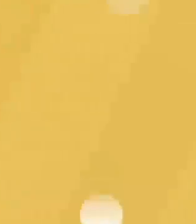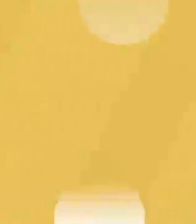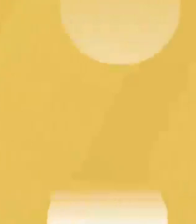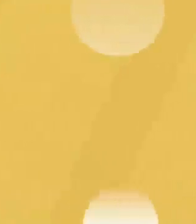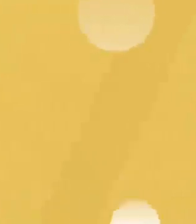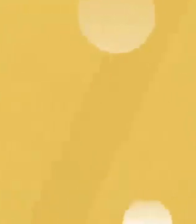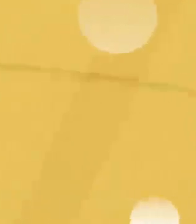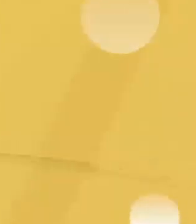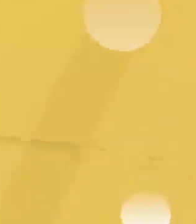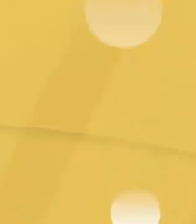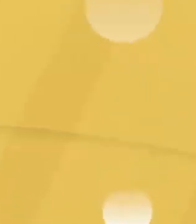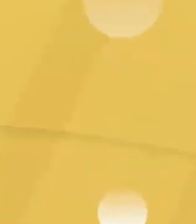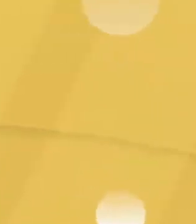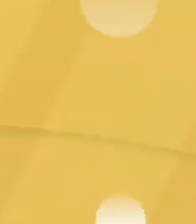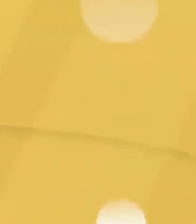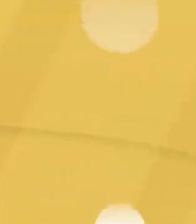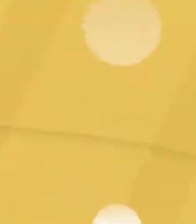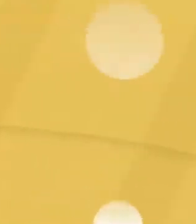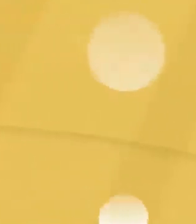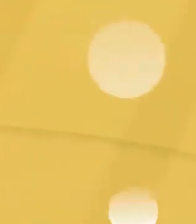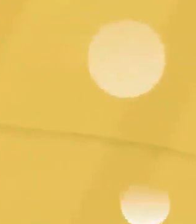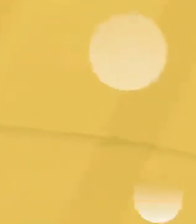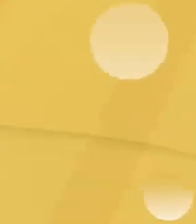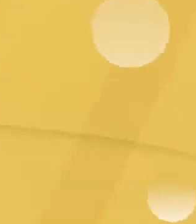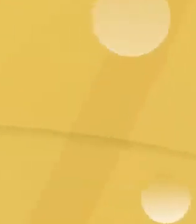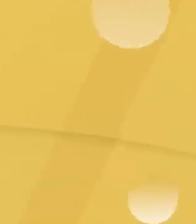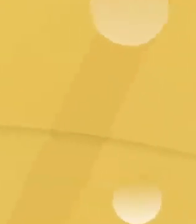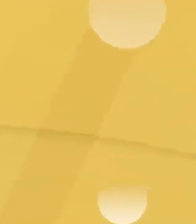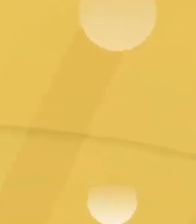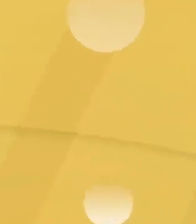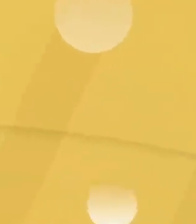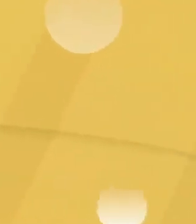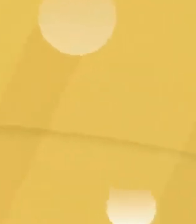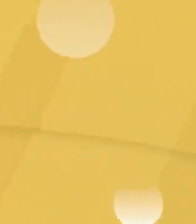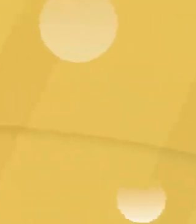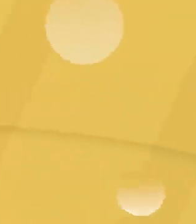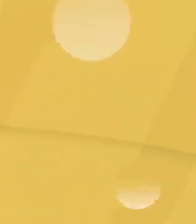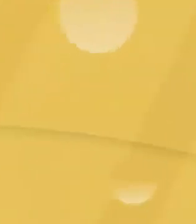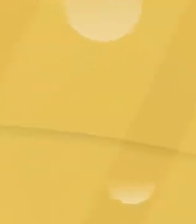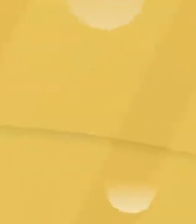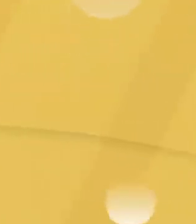¿Qué les parece sorprendente en este fragmento?